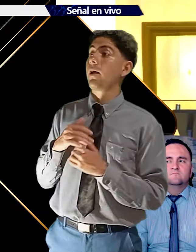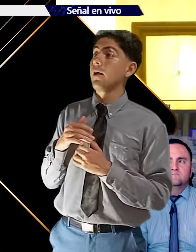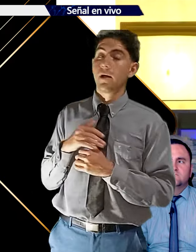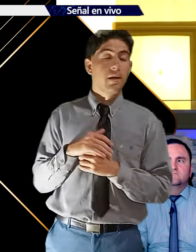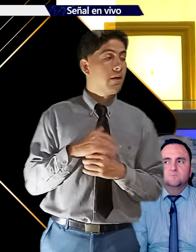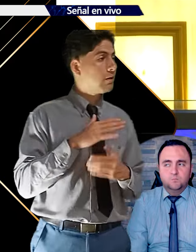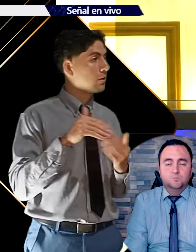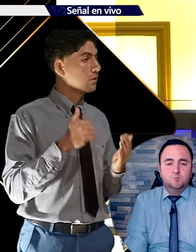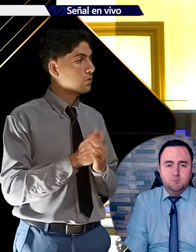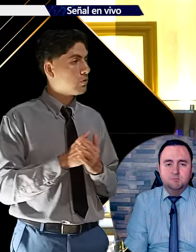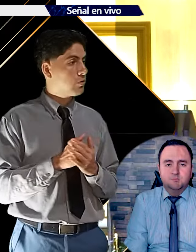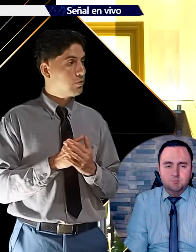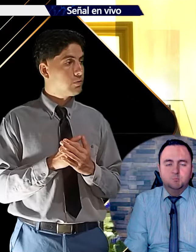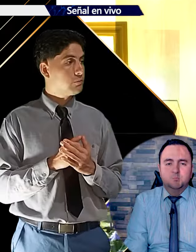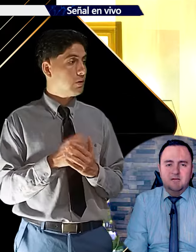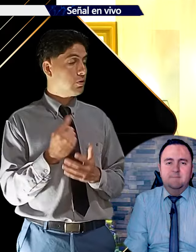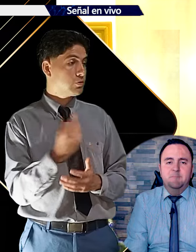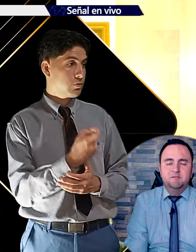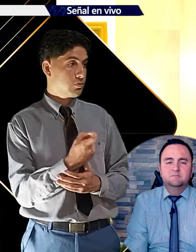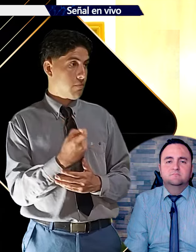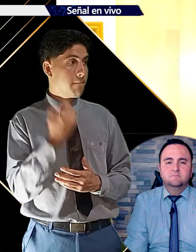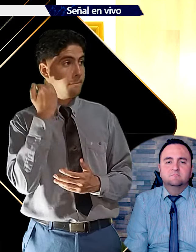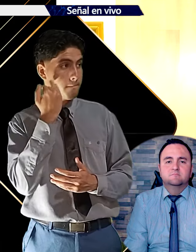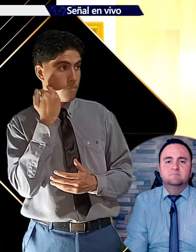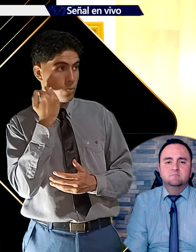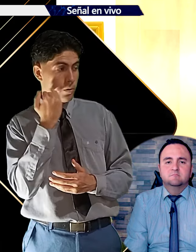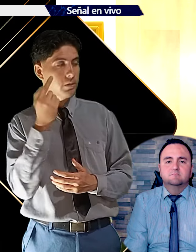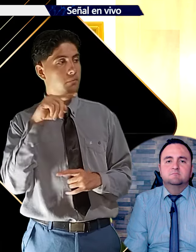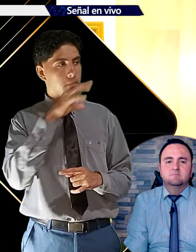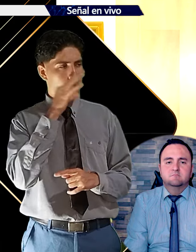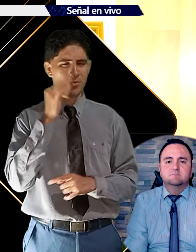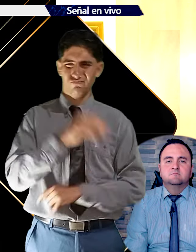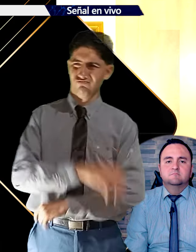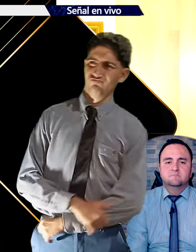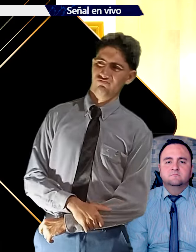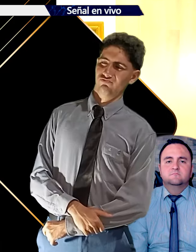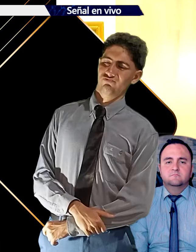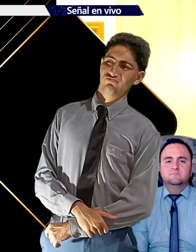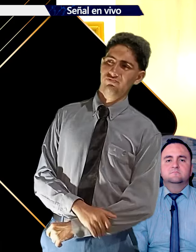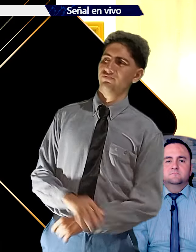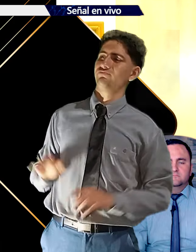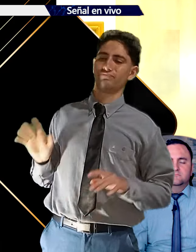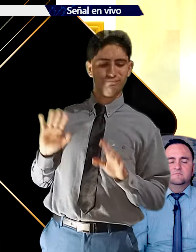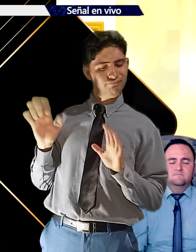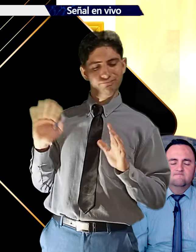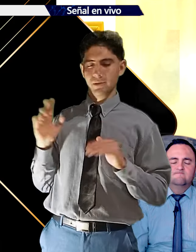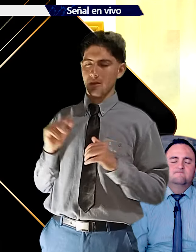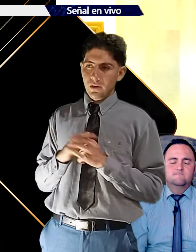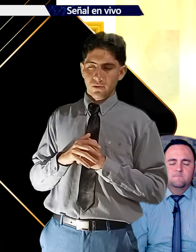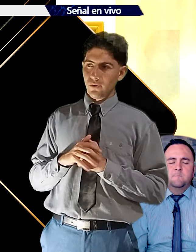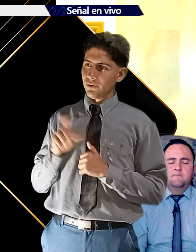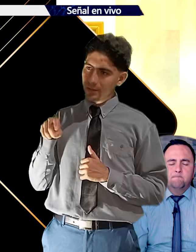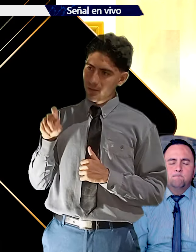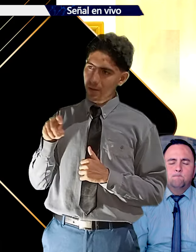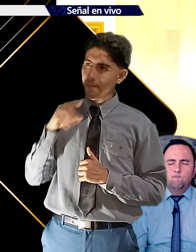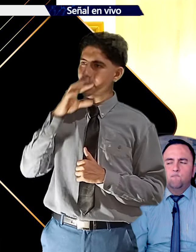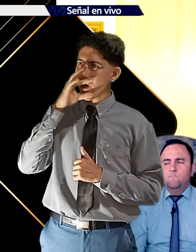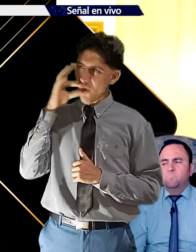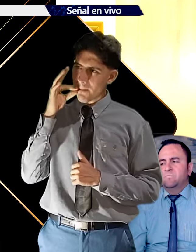una loción. Me dijo, aquí todas son unisex, que la misma loción sirve para hombre y para mujer.